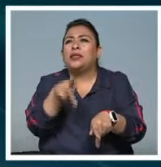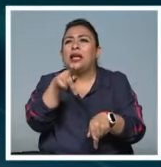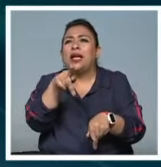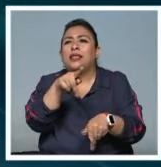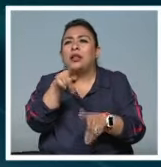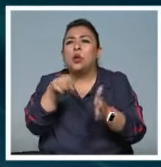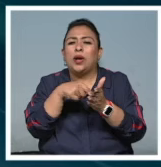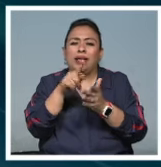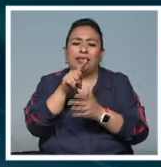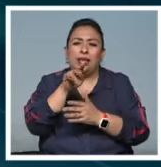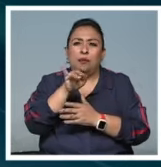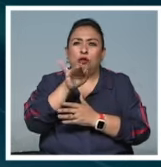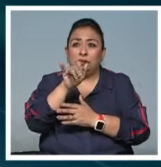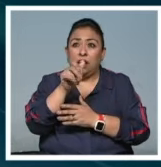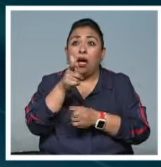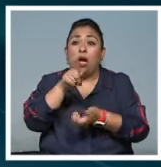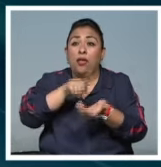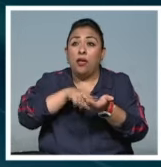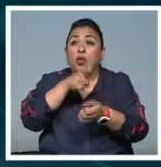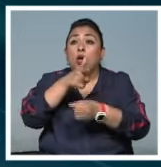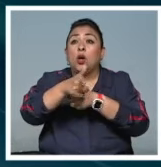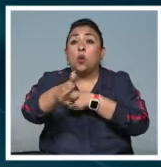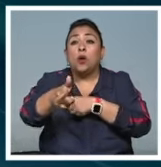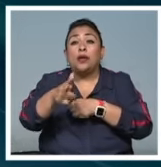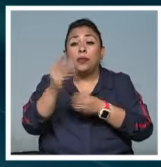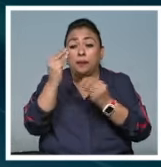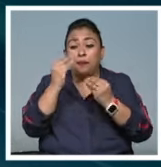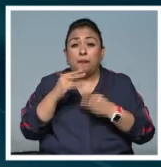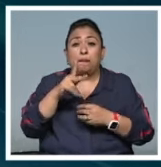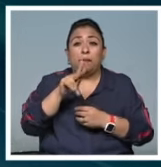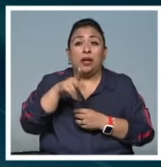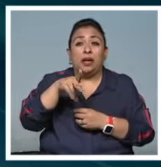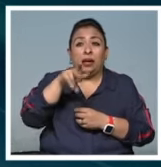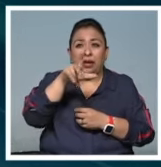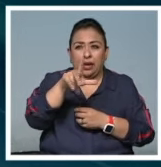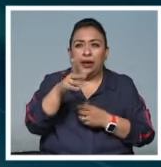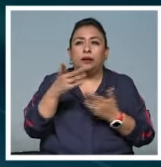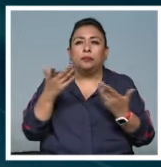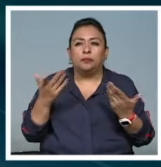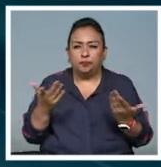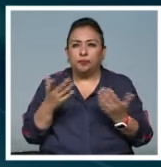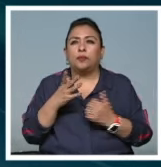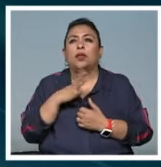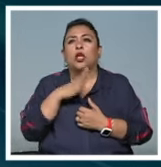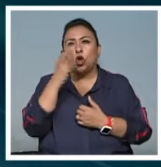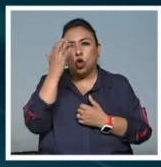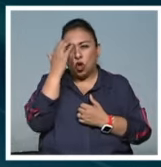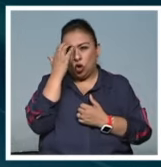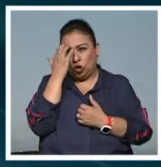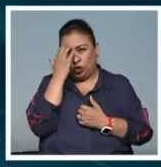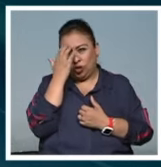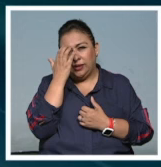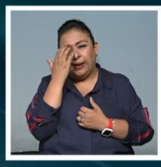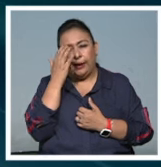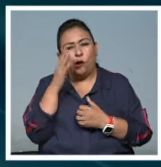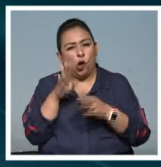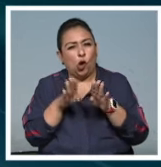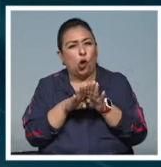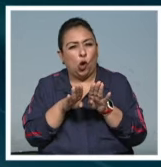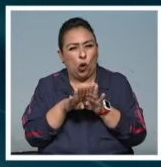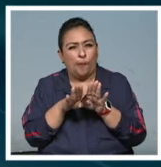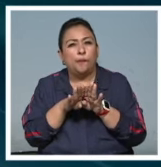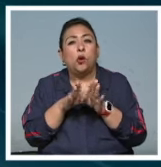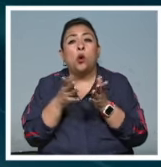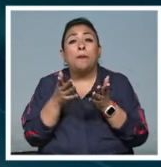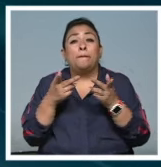Inscripciones, lugar donde fue hallado el ajuar funerario de Pakal. Entonces, el conocer a fondo la manera en la que